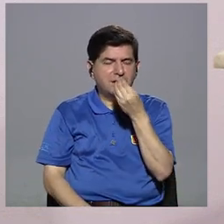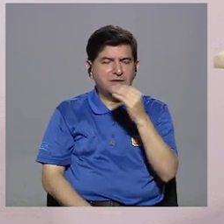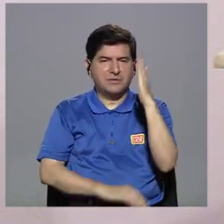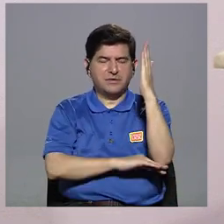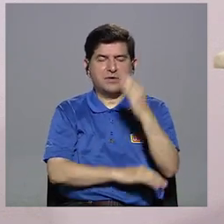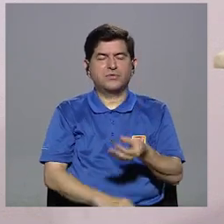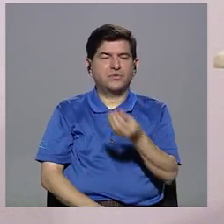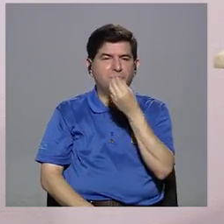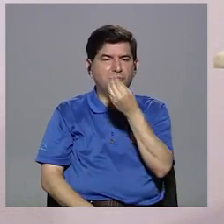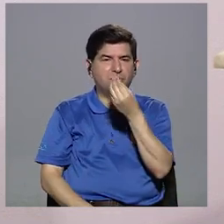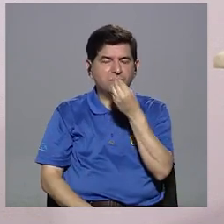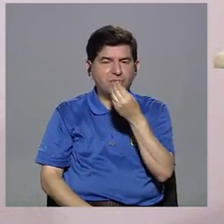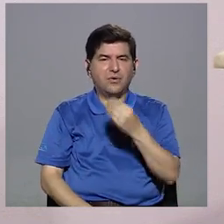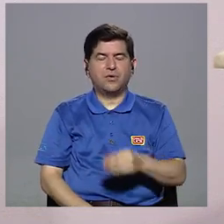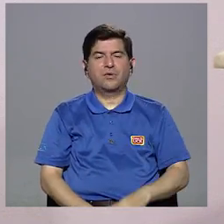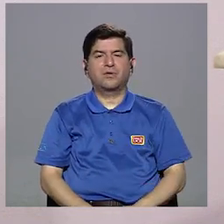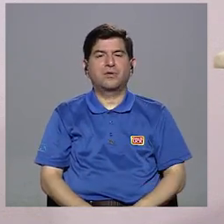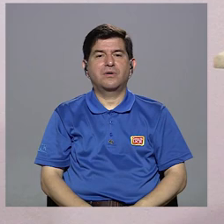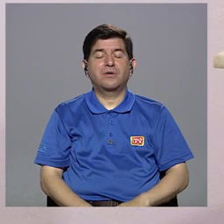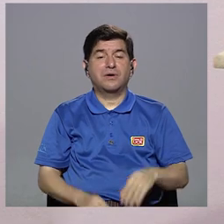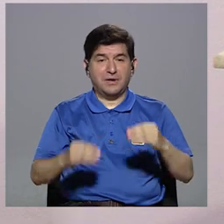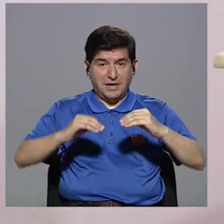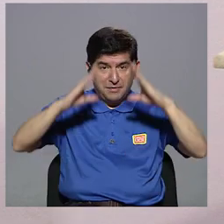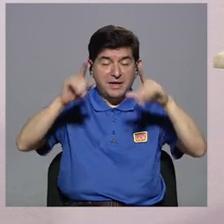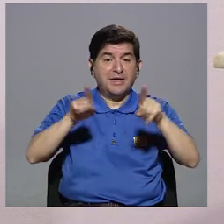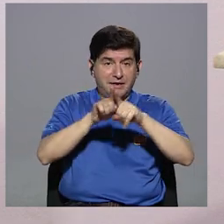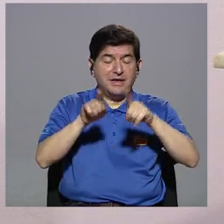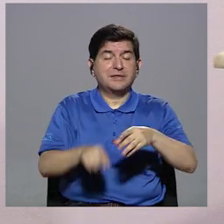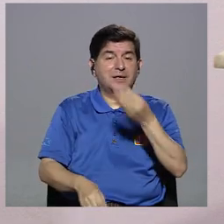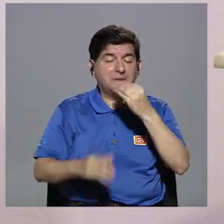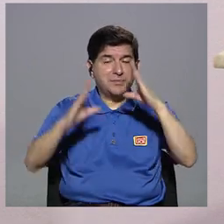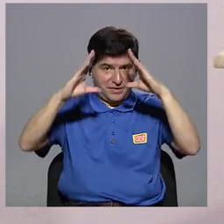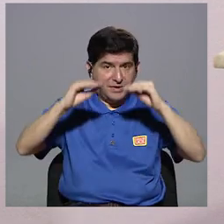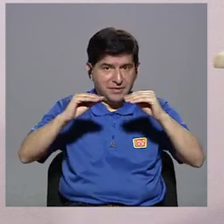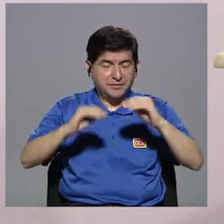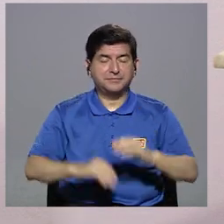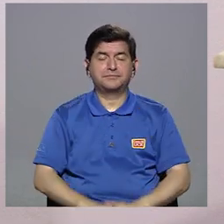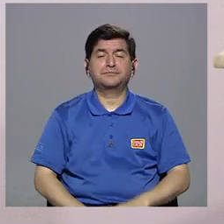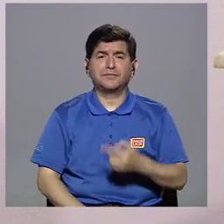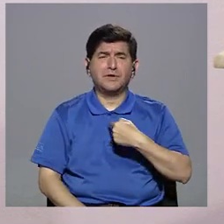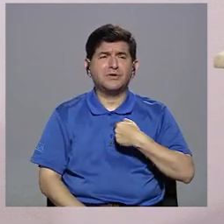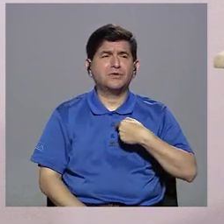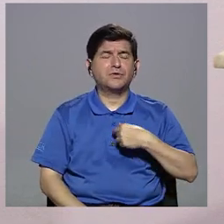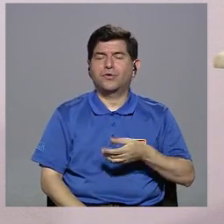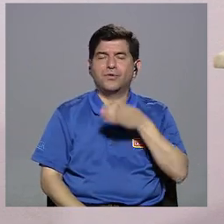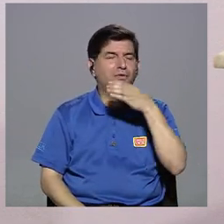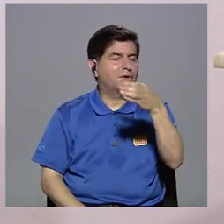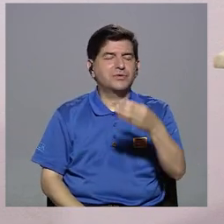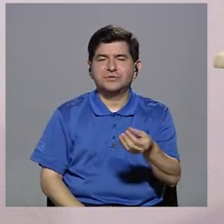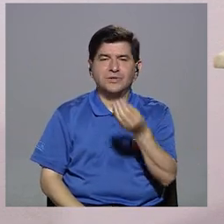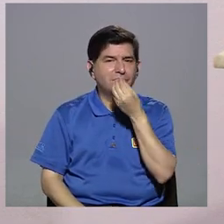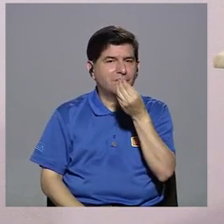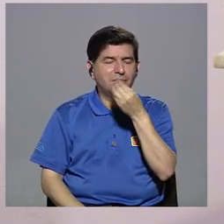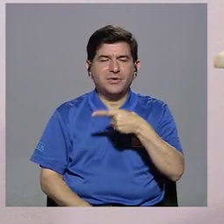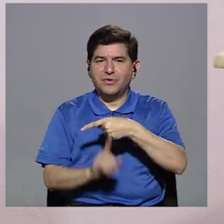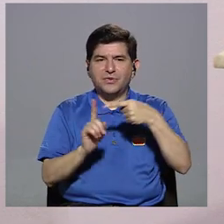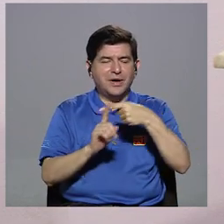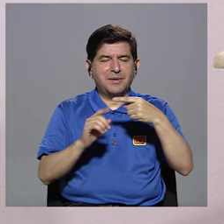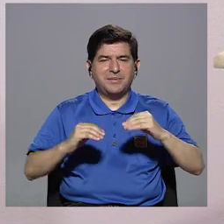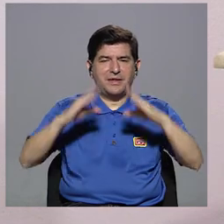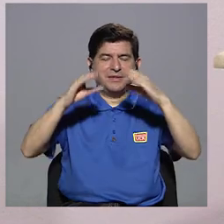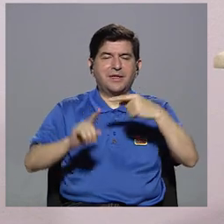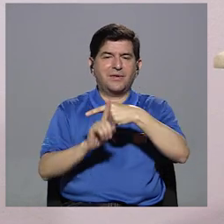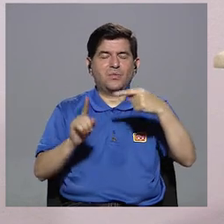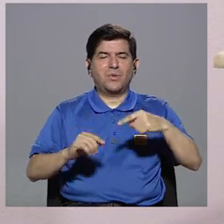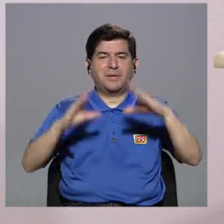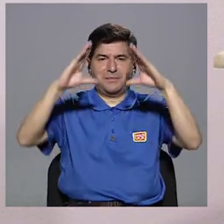almuerzo y cena que es buenísimo es lo que debería ser desayuno almuerzo y cena yo pero yo no recomiendo las comidas a media mañana